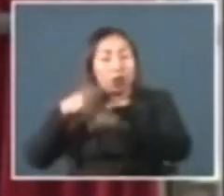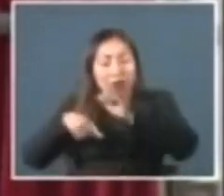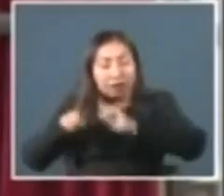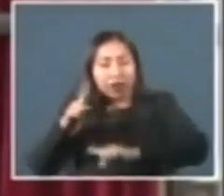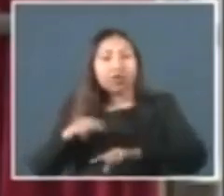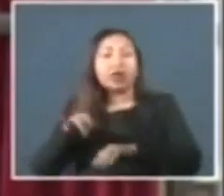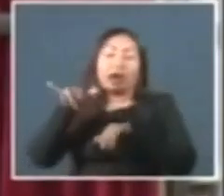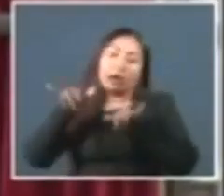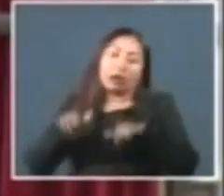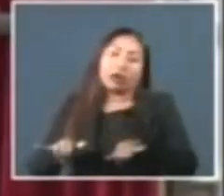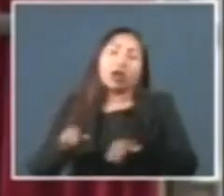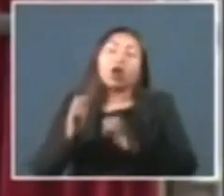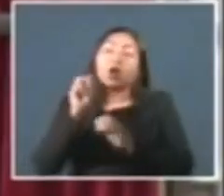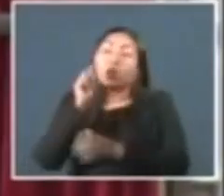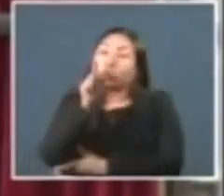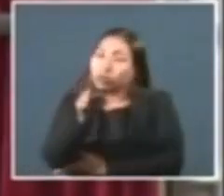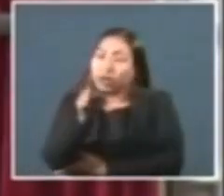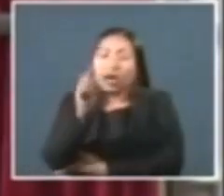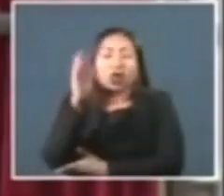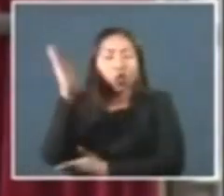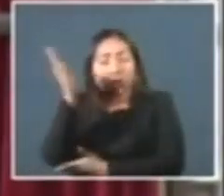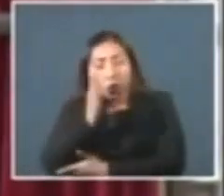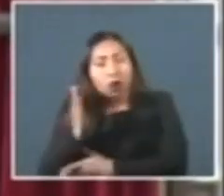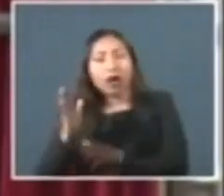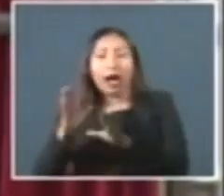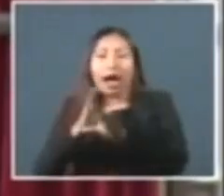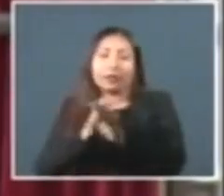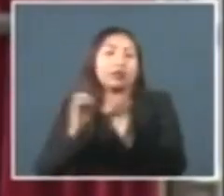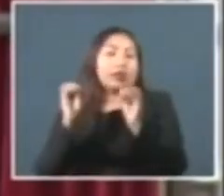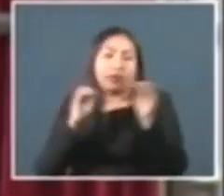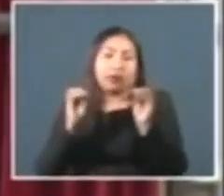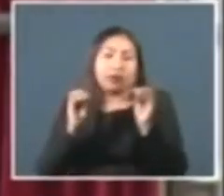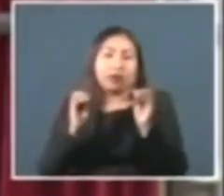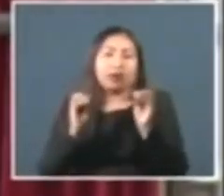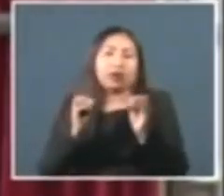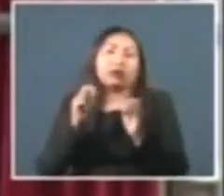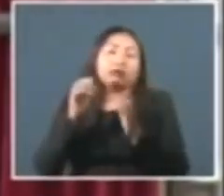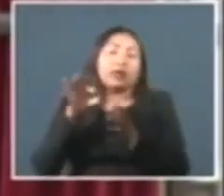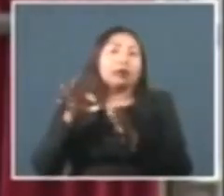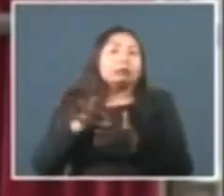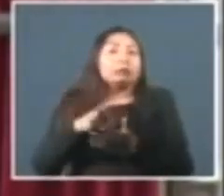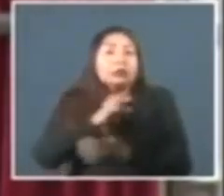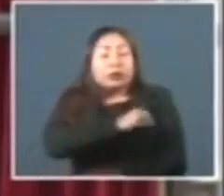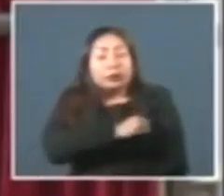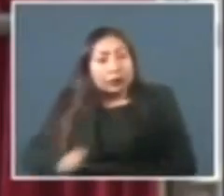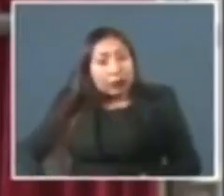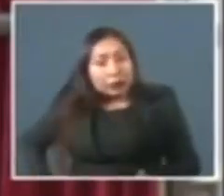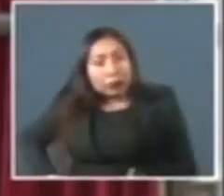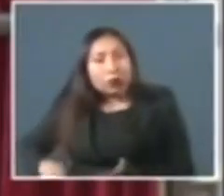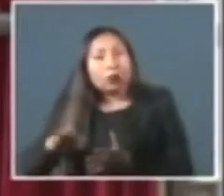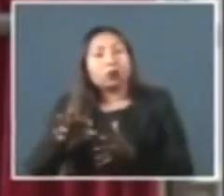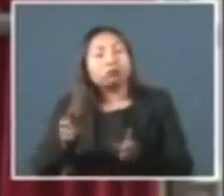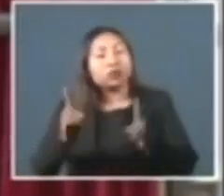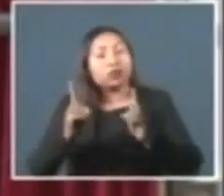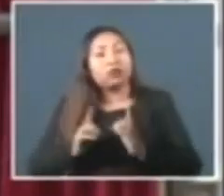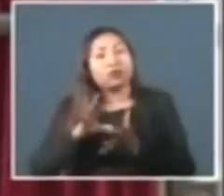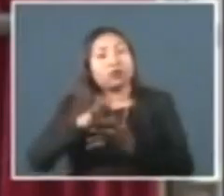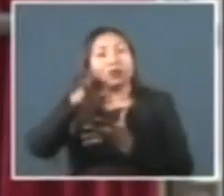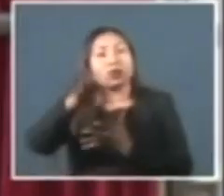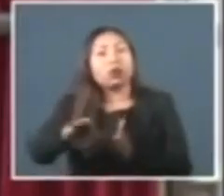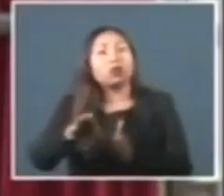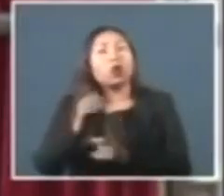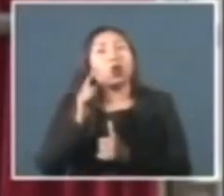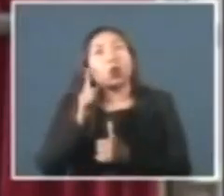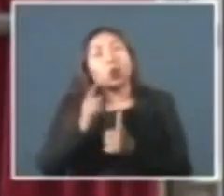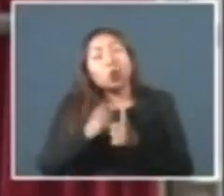hacerlo, señor defensor del pueblo. Una de las víctimas